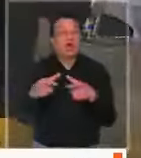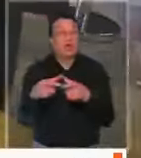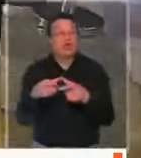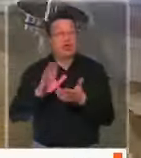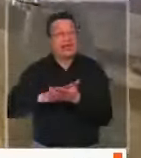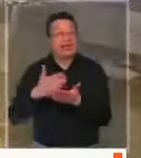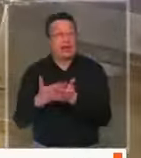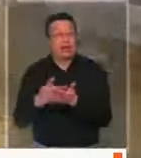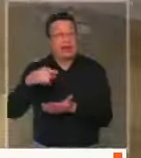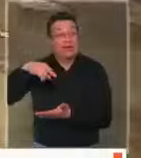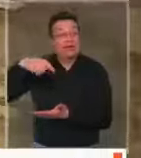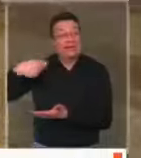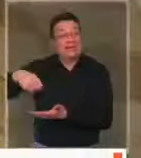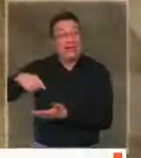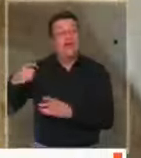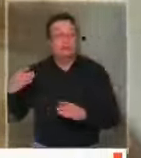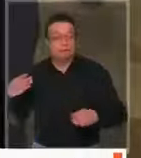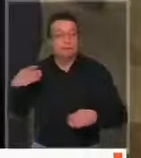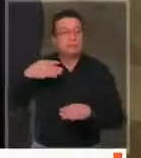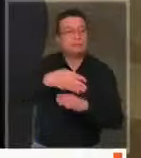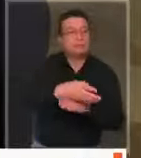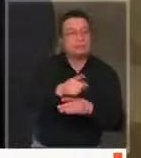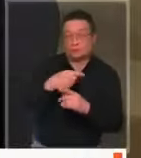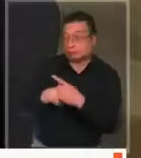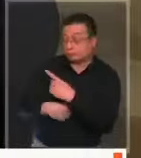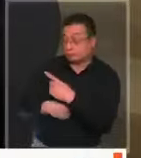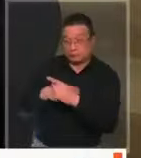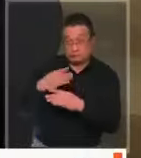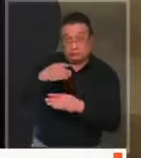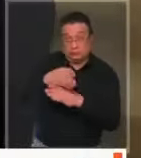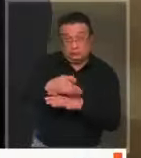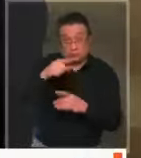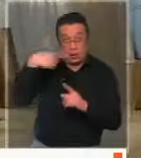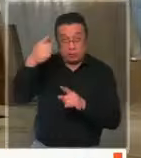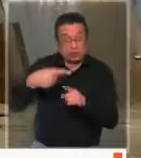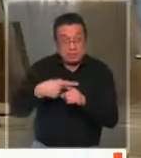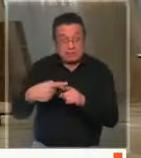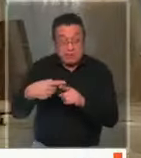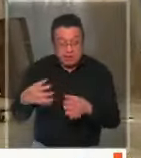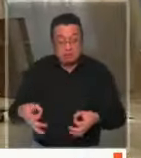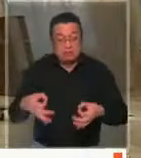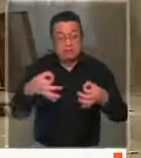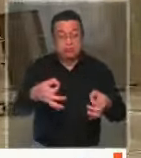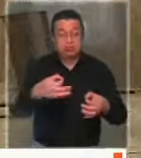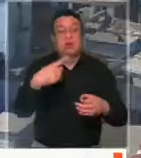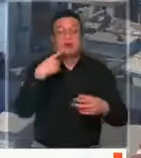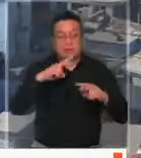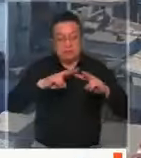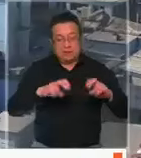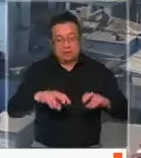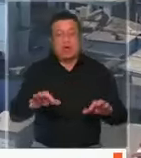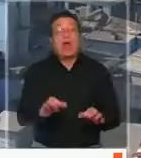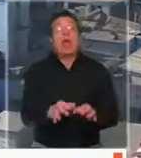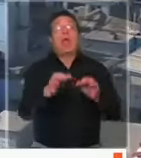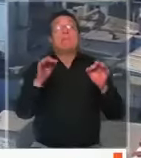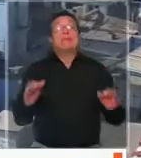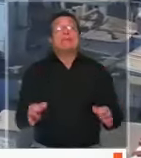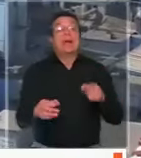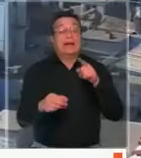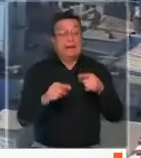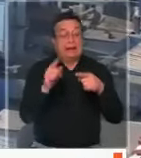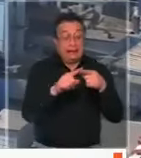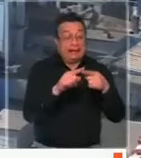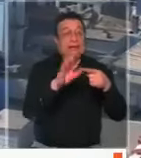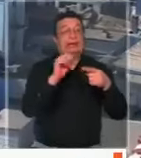Castro, confirmó que la entidad fiscalizadora abrirá durante la próxima semana una investigación de carácter especial en este y